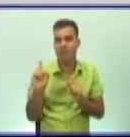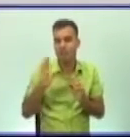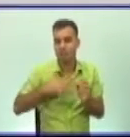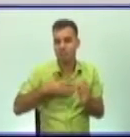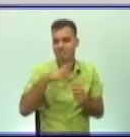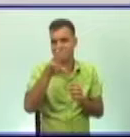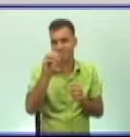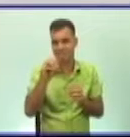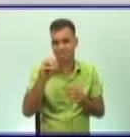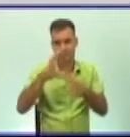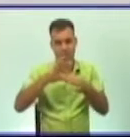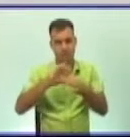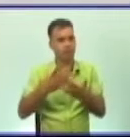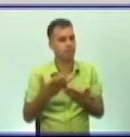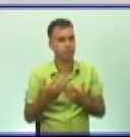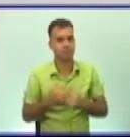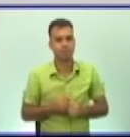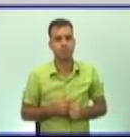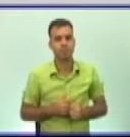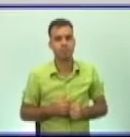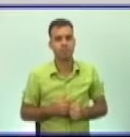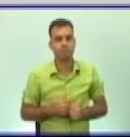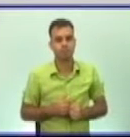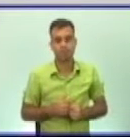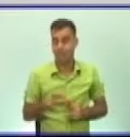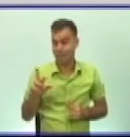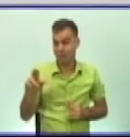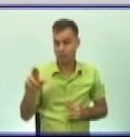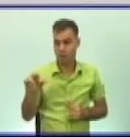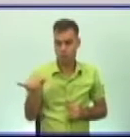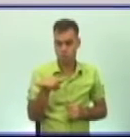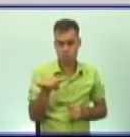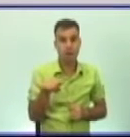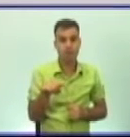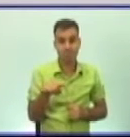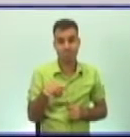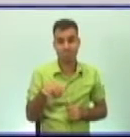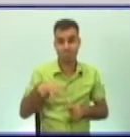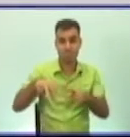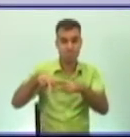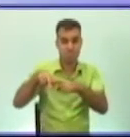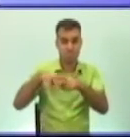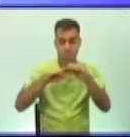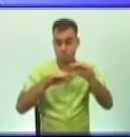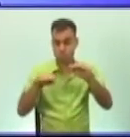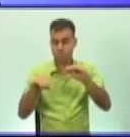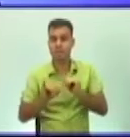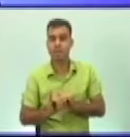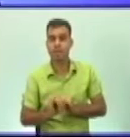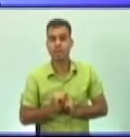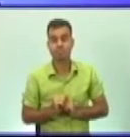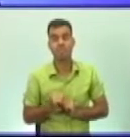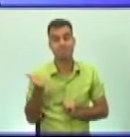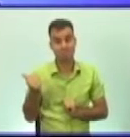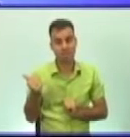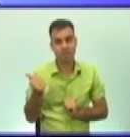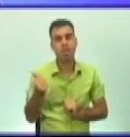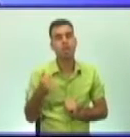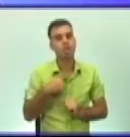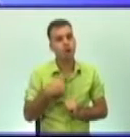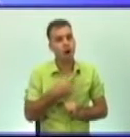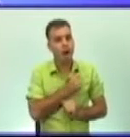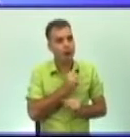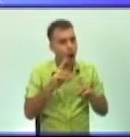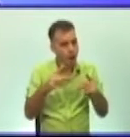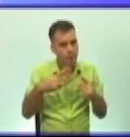grados. Y entonces 30 grados expresado en radianes, pi sobre 6. Estas son de las actividades estudiantes que yo quería